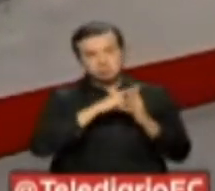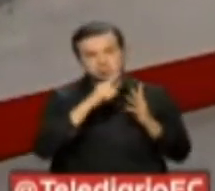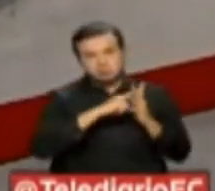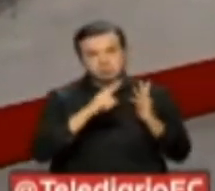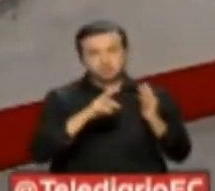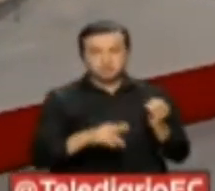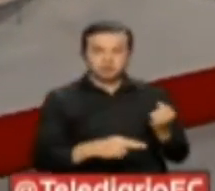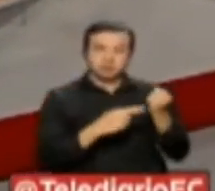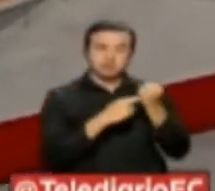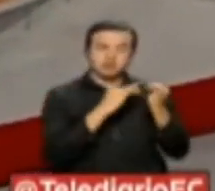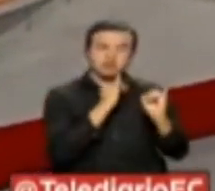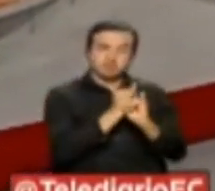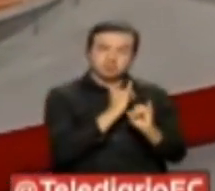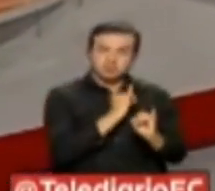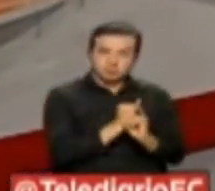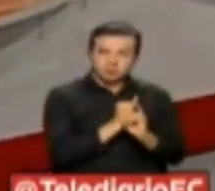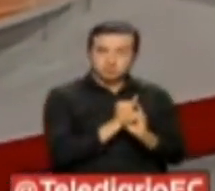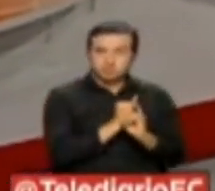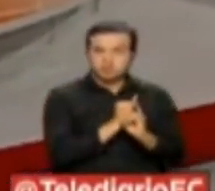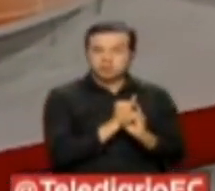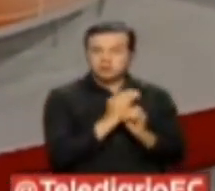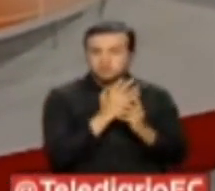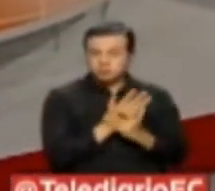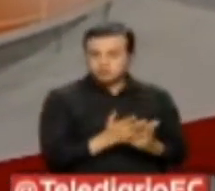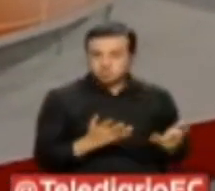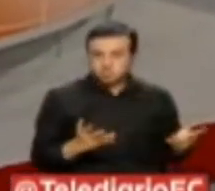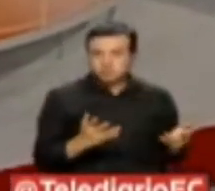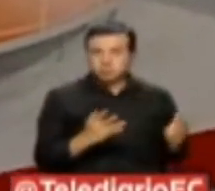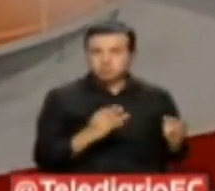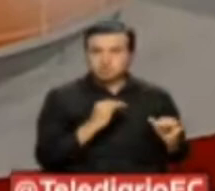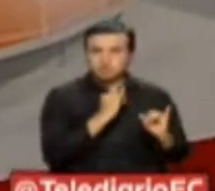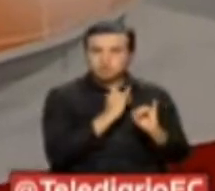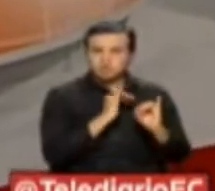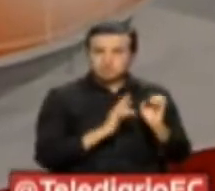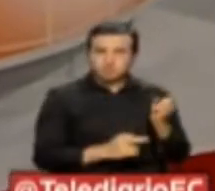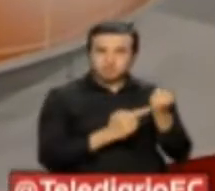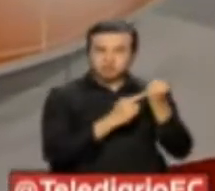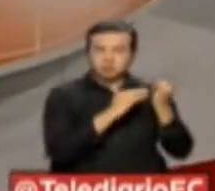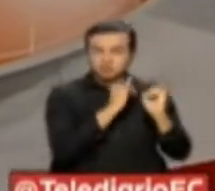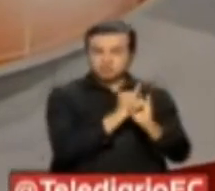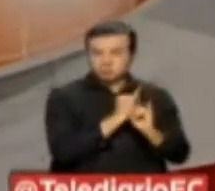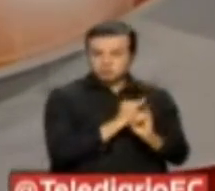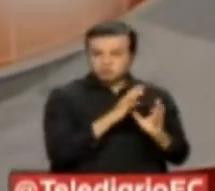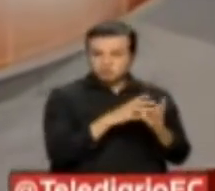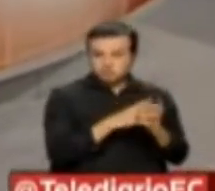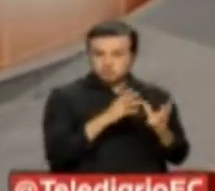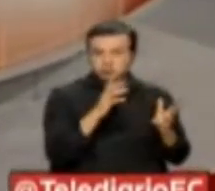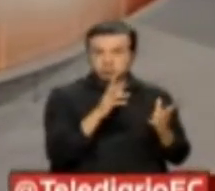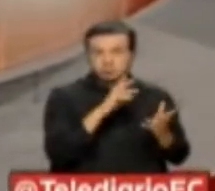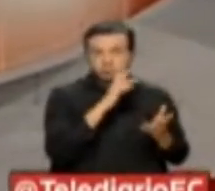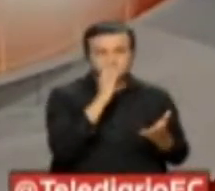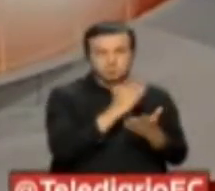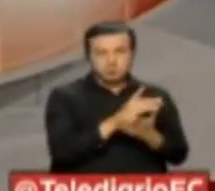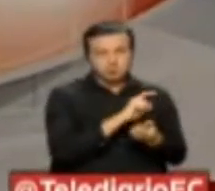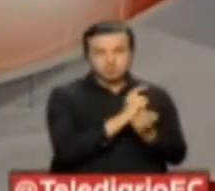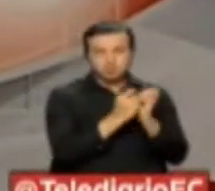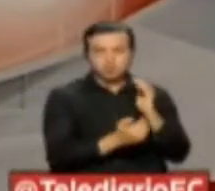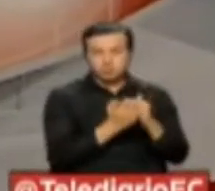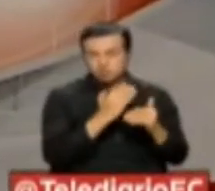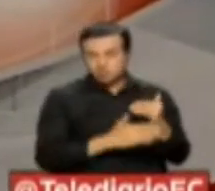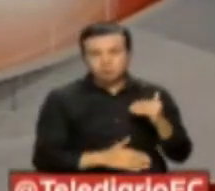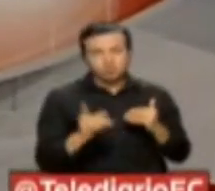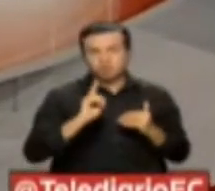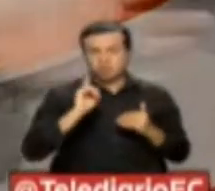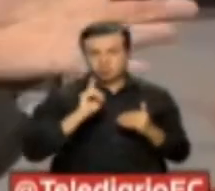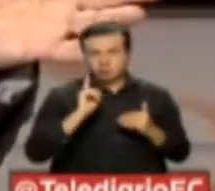reforzar las instituciones que hay que reforzar les no hacer un borrón y cuenta nueva